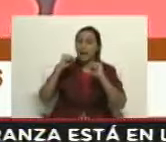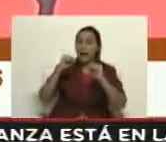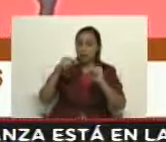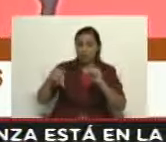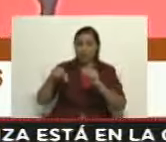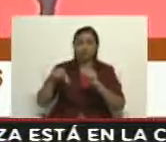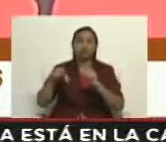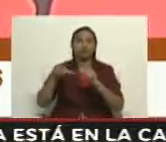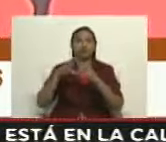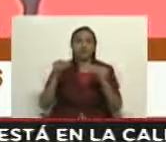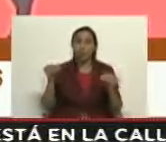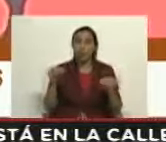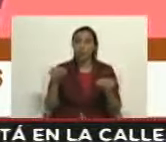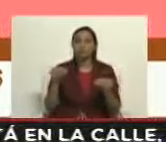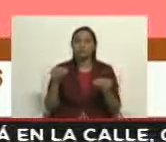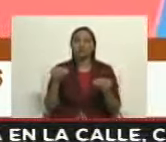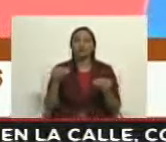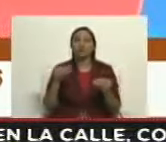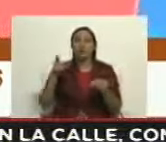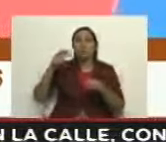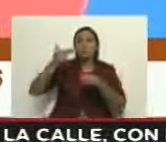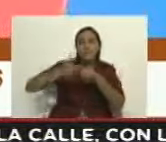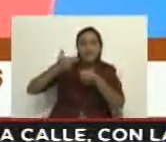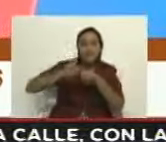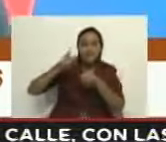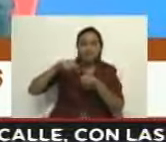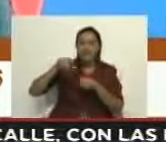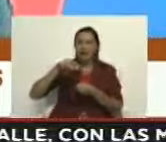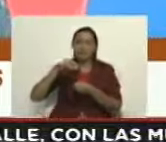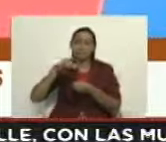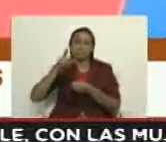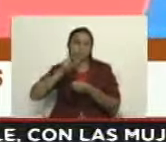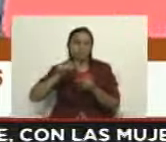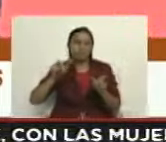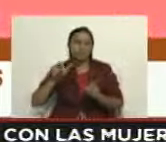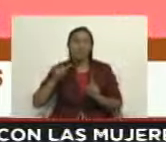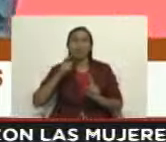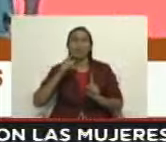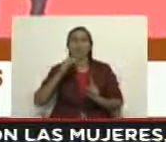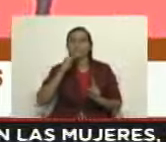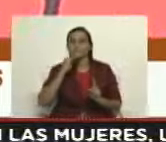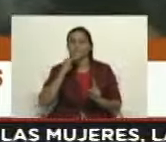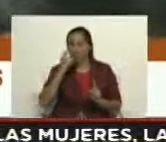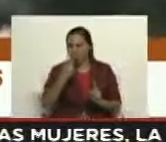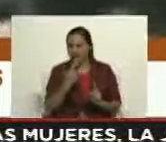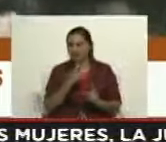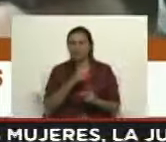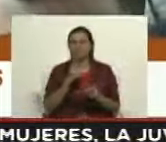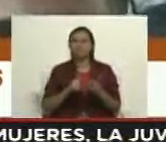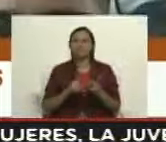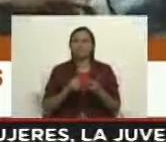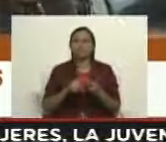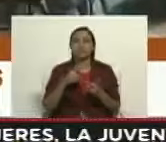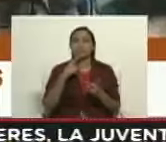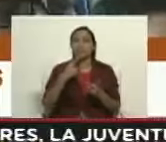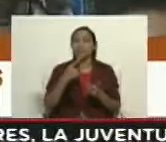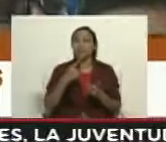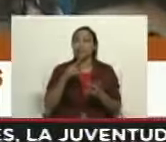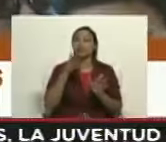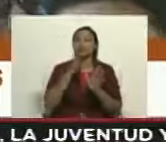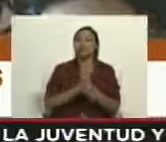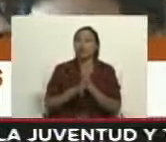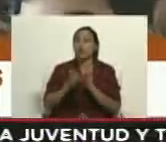estaban molestos en PDVSA después de que se habían eliminado la